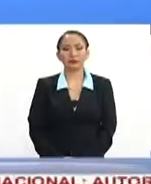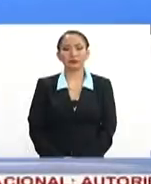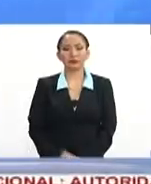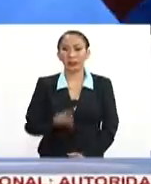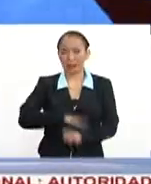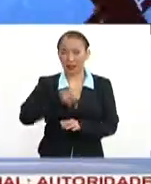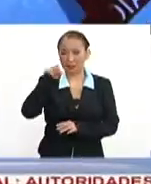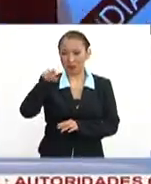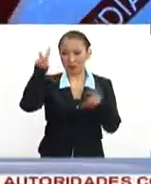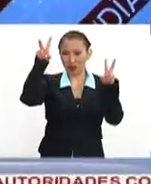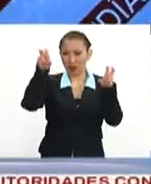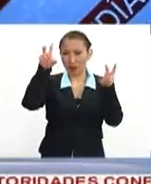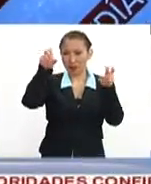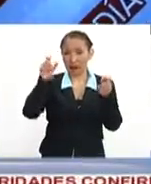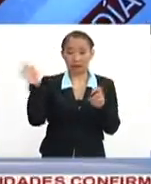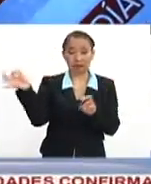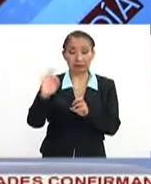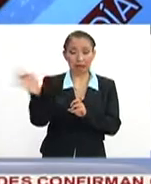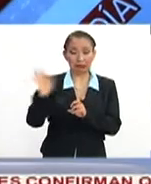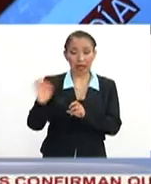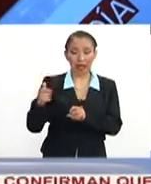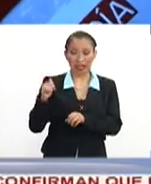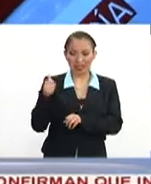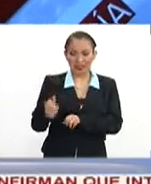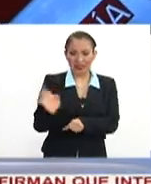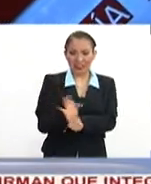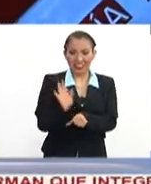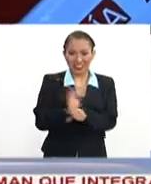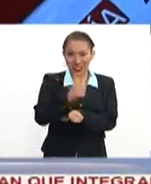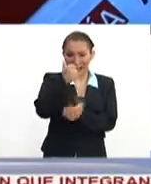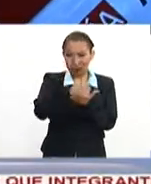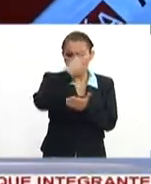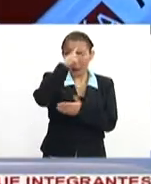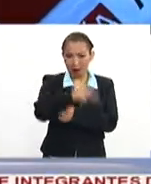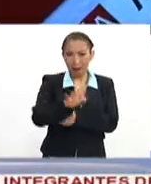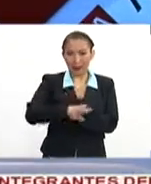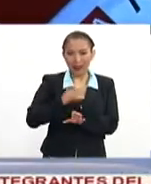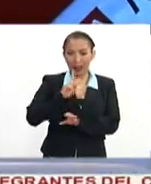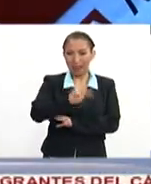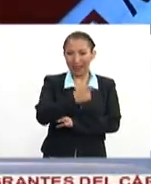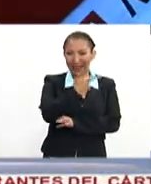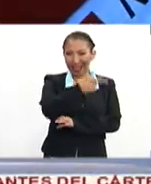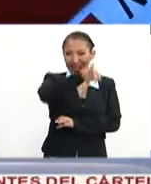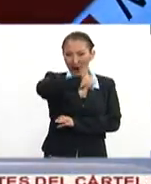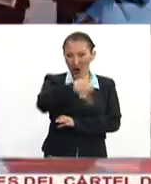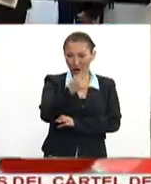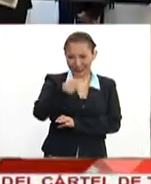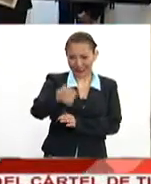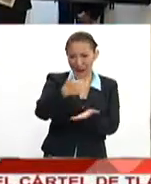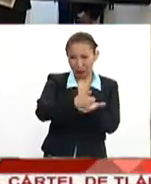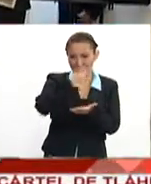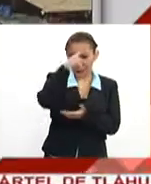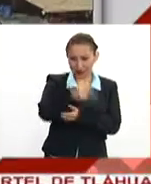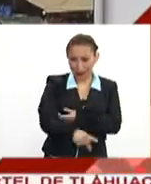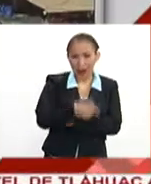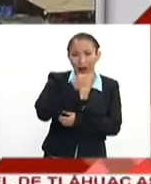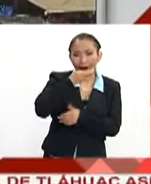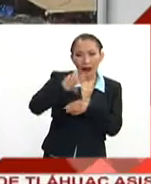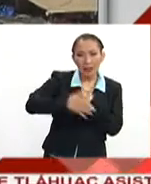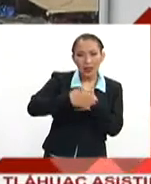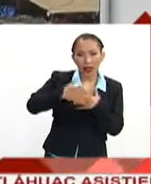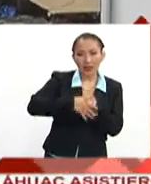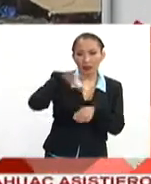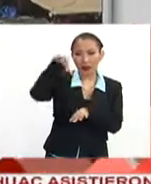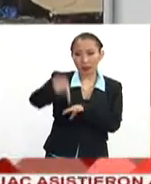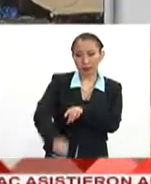Más sobre el caso de las presuntas autodefensas en la Ciudad de México, luego de que la Procuraduría General de Justicia de esta ciudad informara